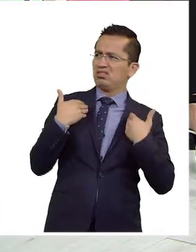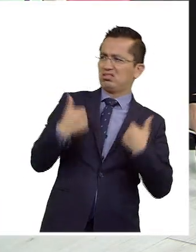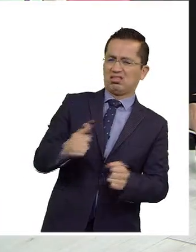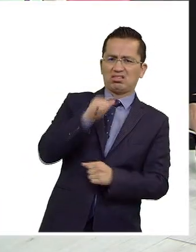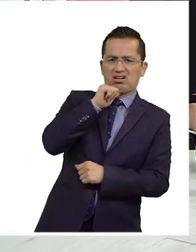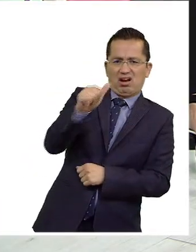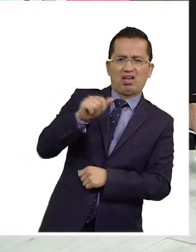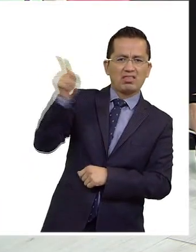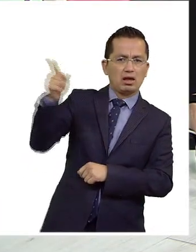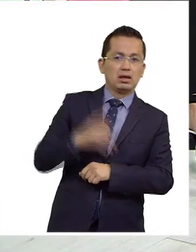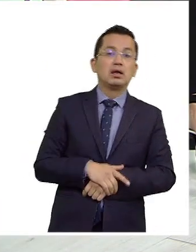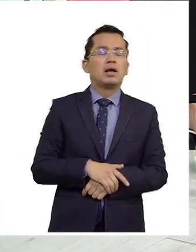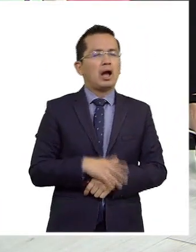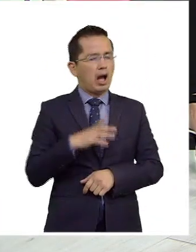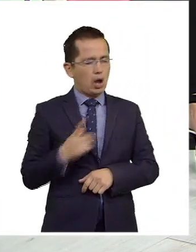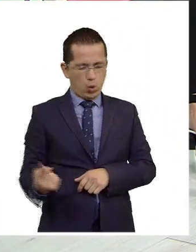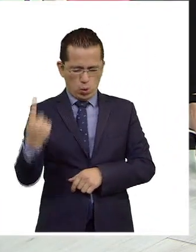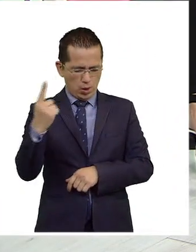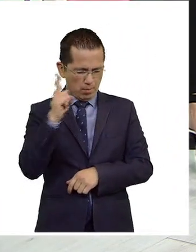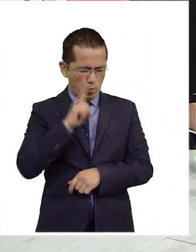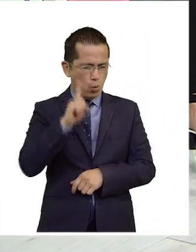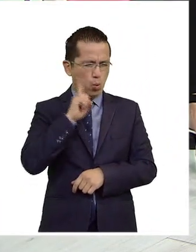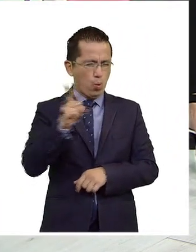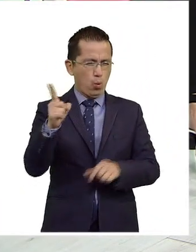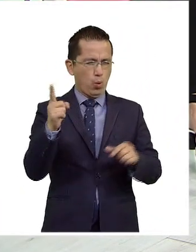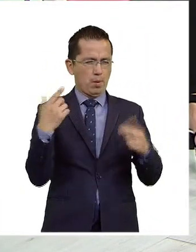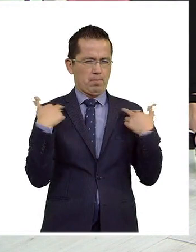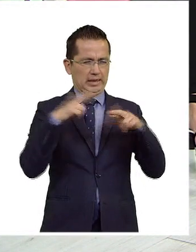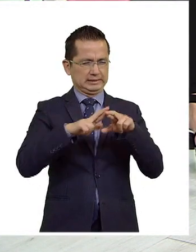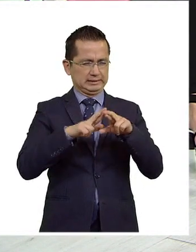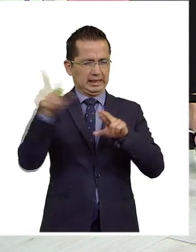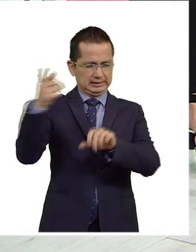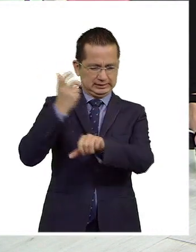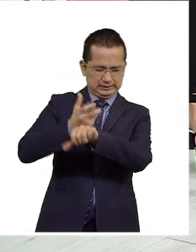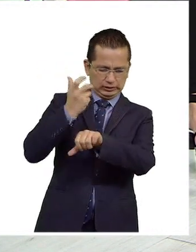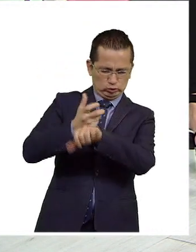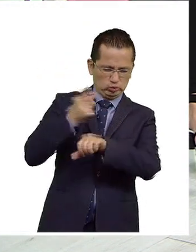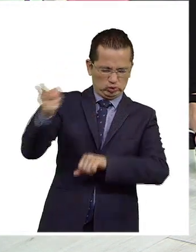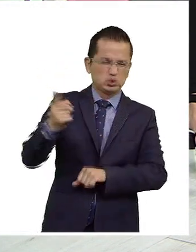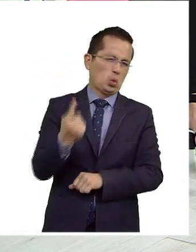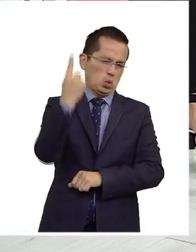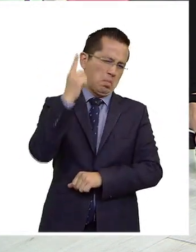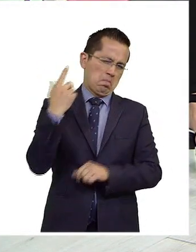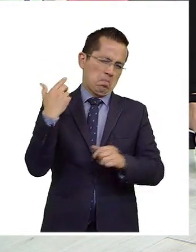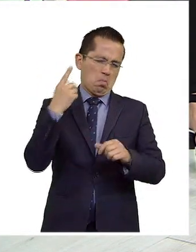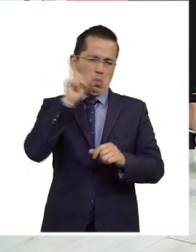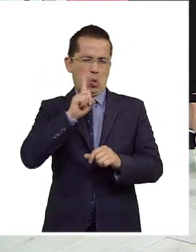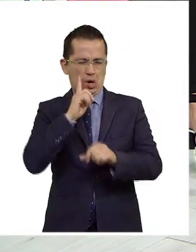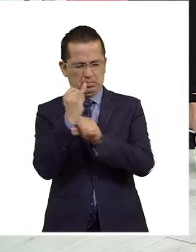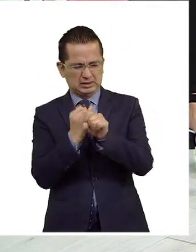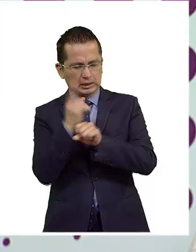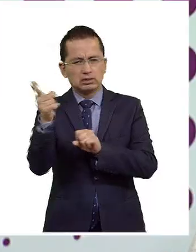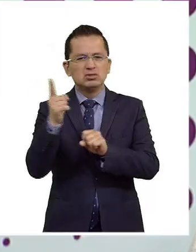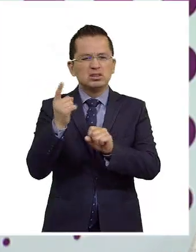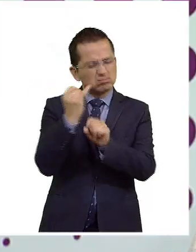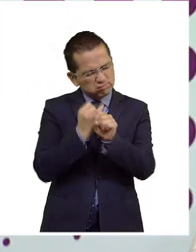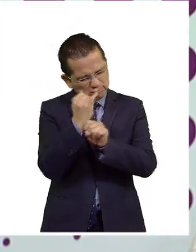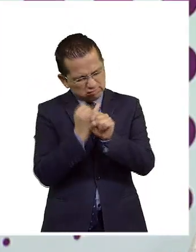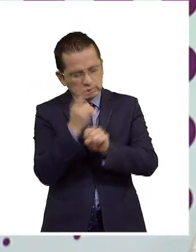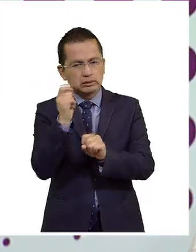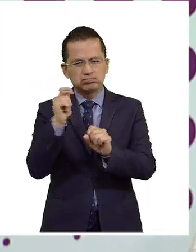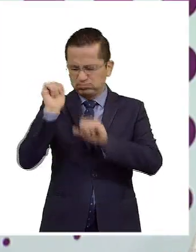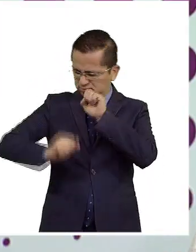una profesora de Estados Unidos, Caitlin Ryan, me parece que es su nombre, que demuestra justamente que